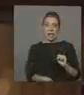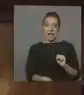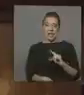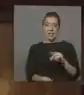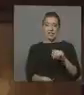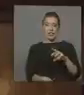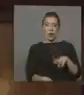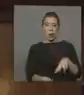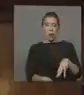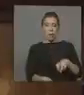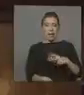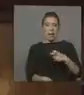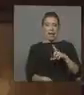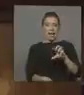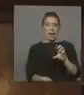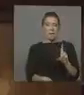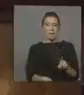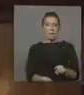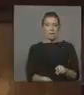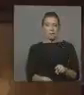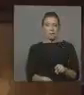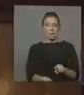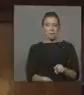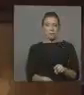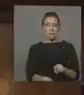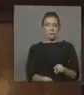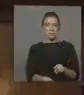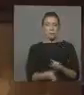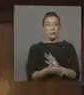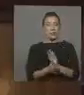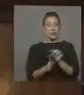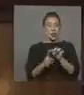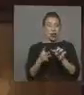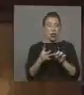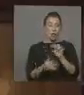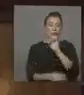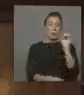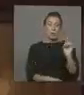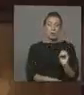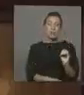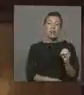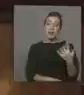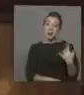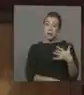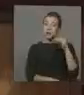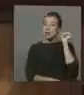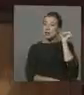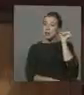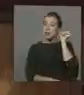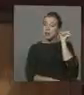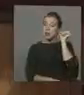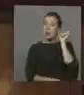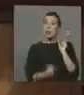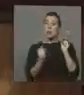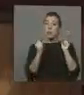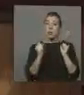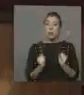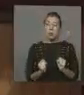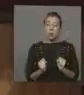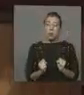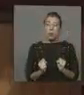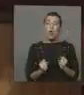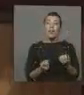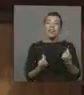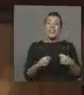síndrome HELP, de las cuales, en todos ellos, un porcentaje significativo de mujeres pudo haberse